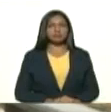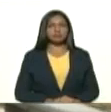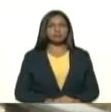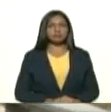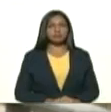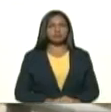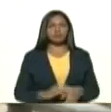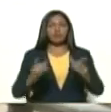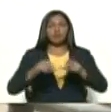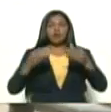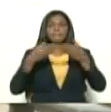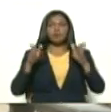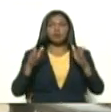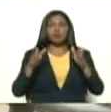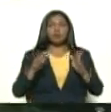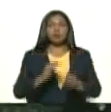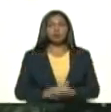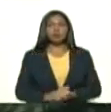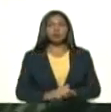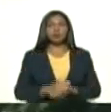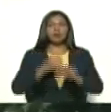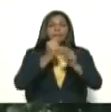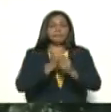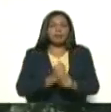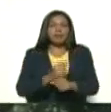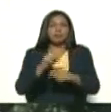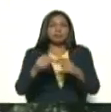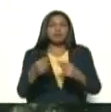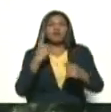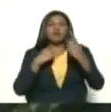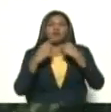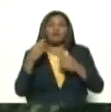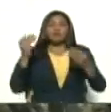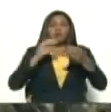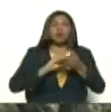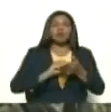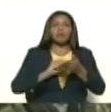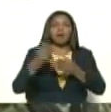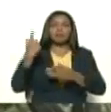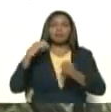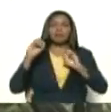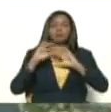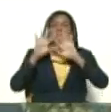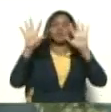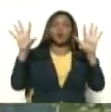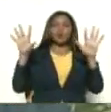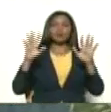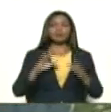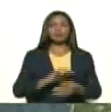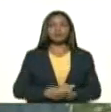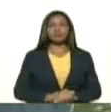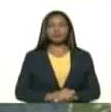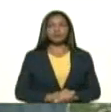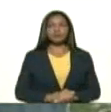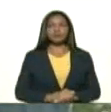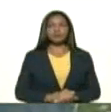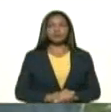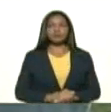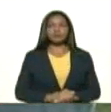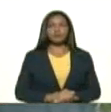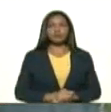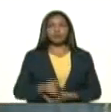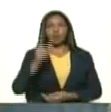Los espacios públicos los esperan para que los colores vuelvan a tener brillo. Ayer Wilmer Ramírez